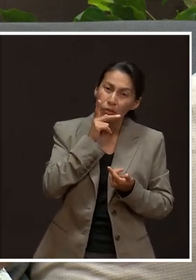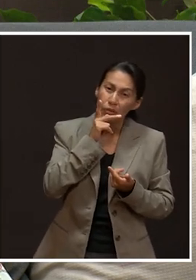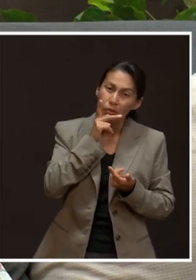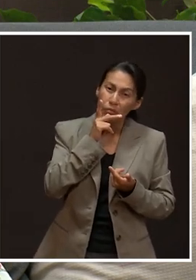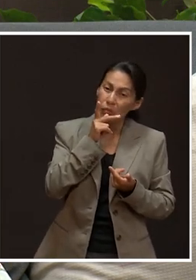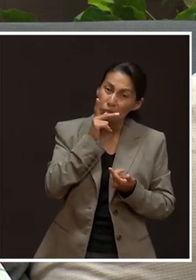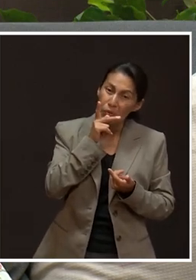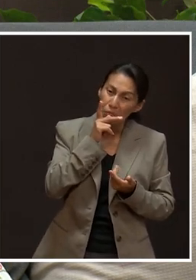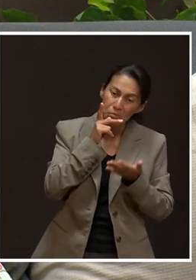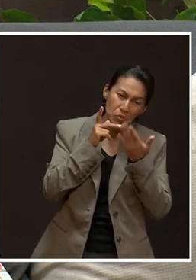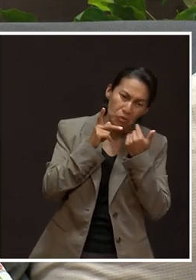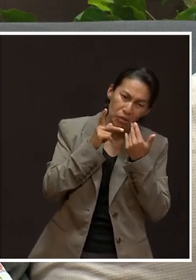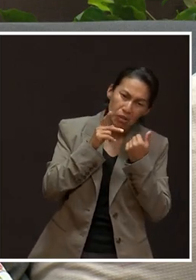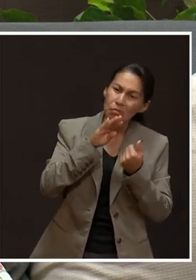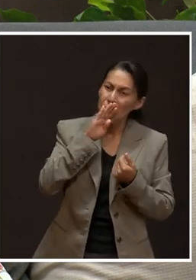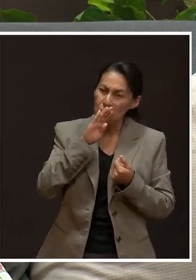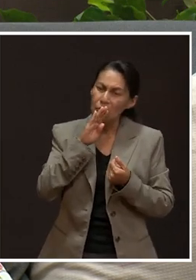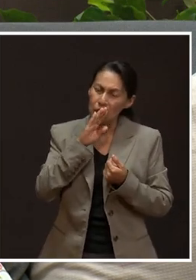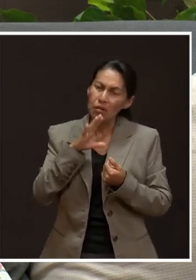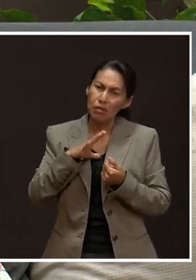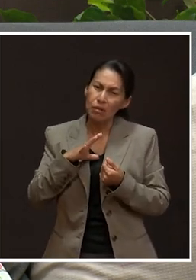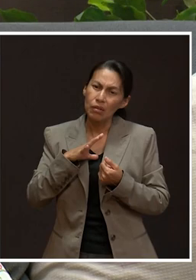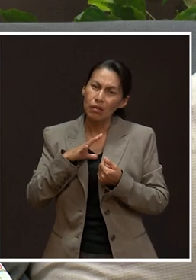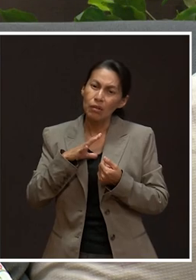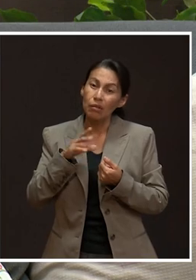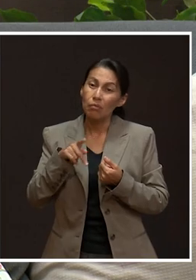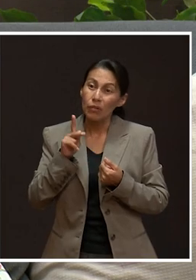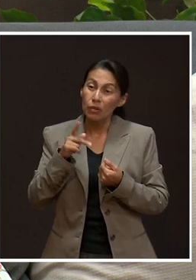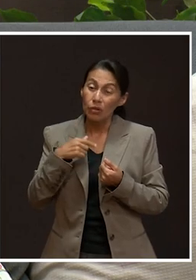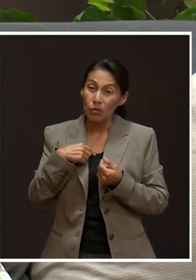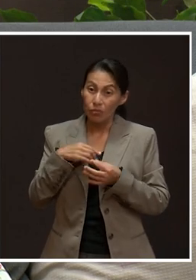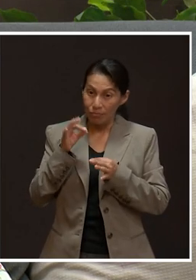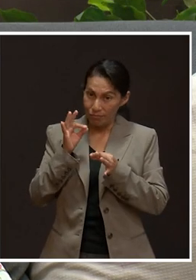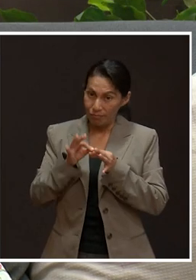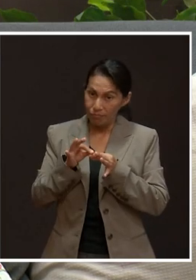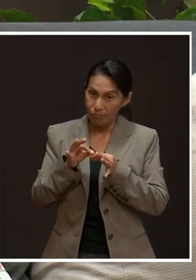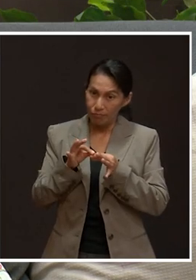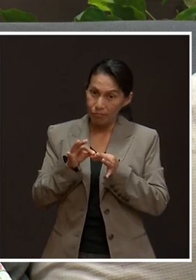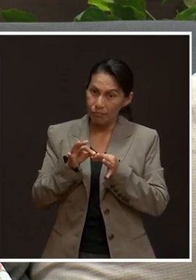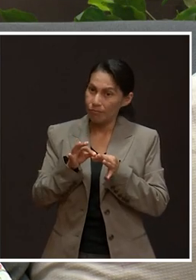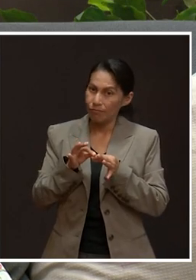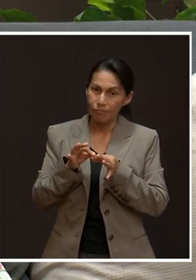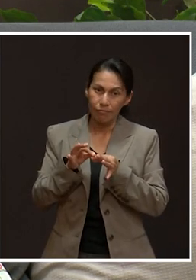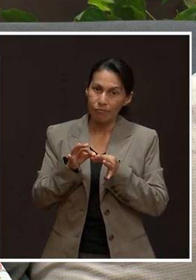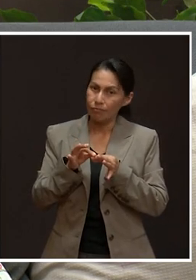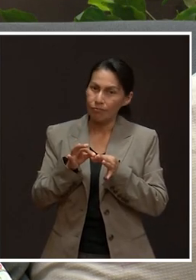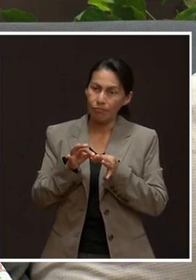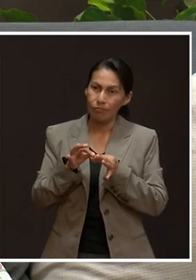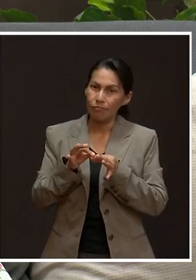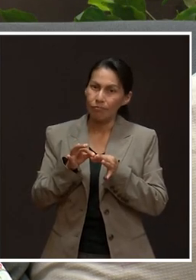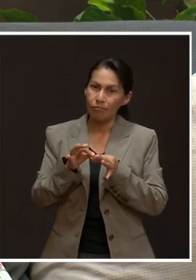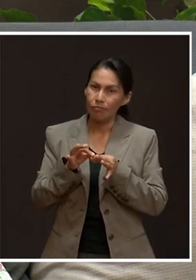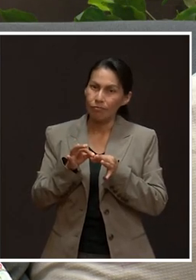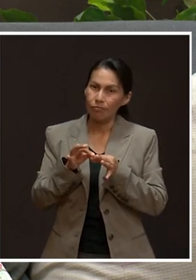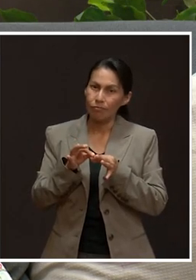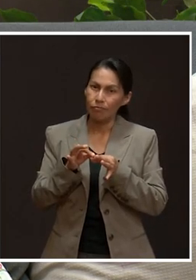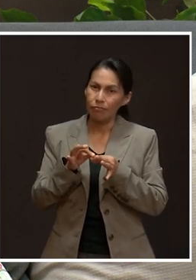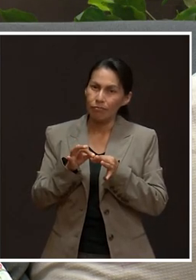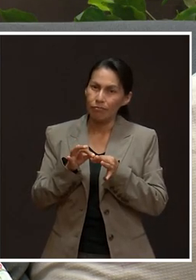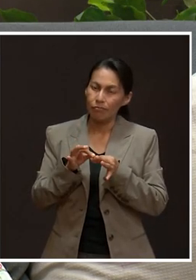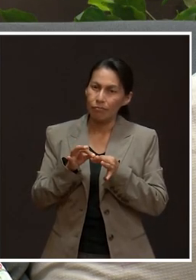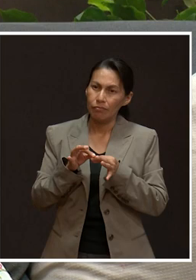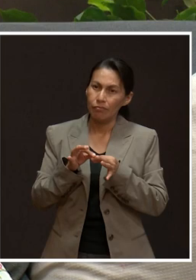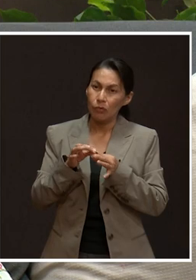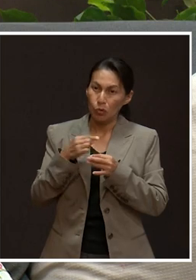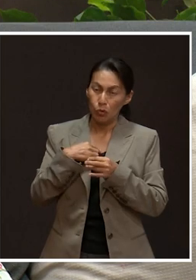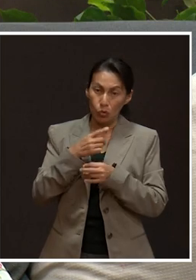mi papá, sino que solamente tengo pues a mi mamá. Y yo le decía, pues no estoy lista para si ella se va, no estoy lista para que